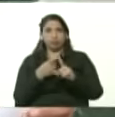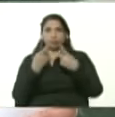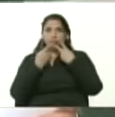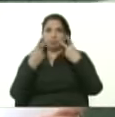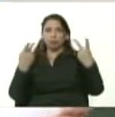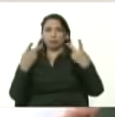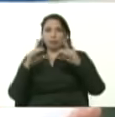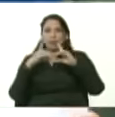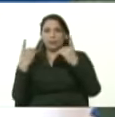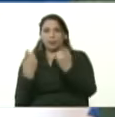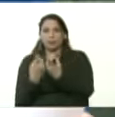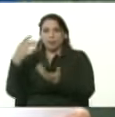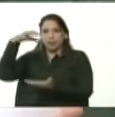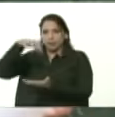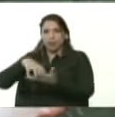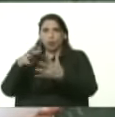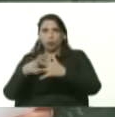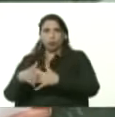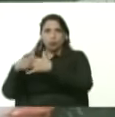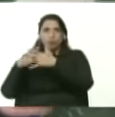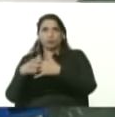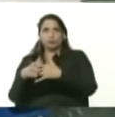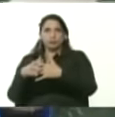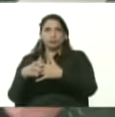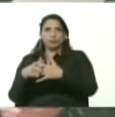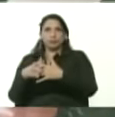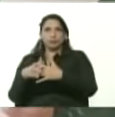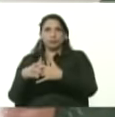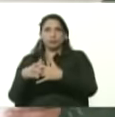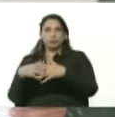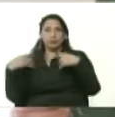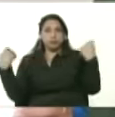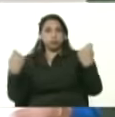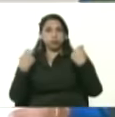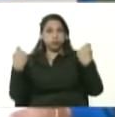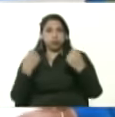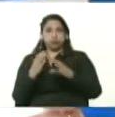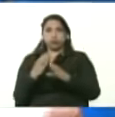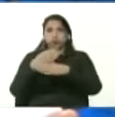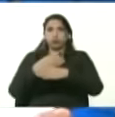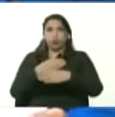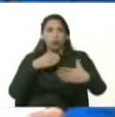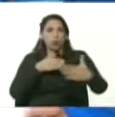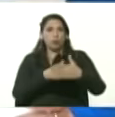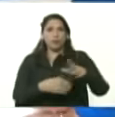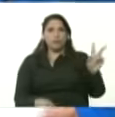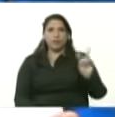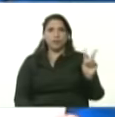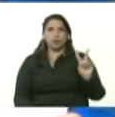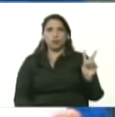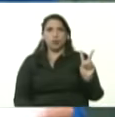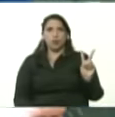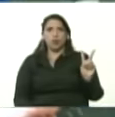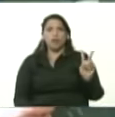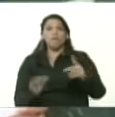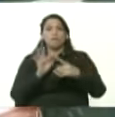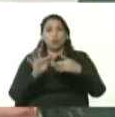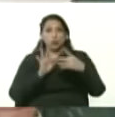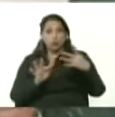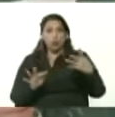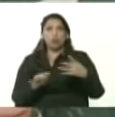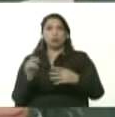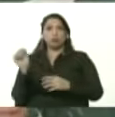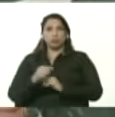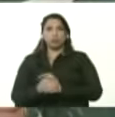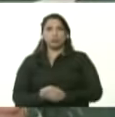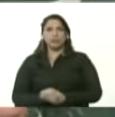del Departamento de Estado de los Estados Unidos. La campaña de presión contra Venezuela está funcionando.